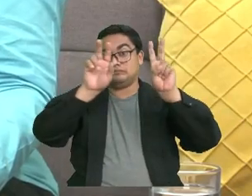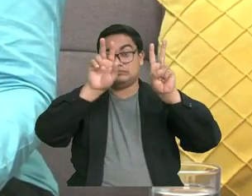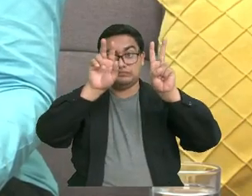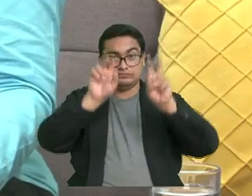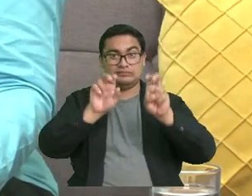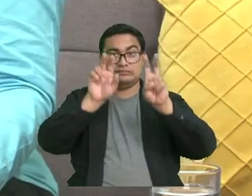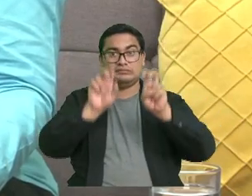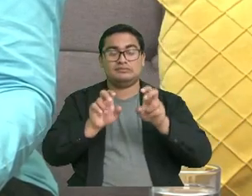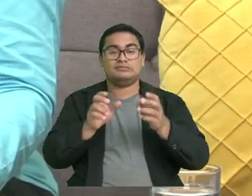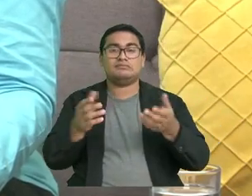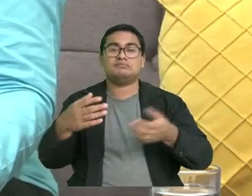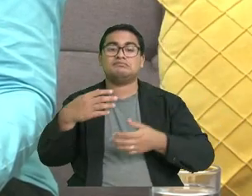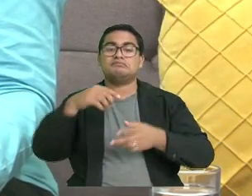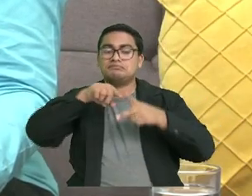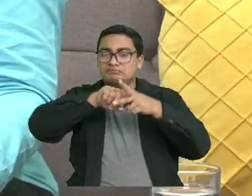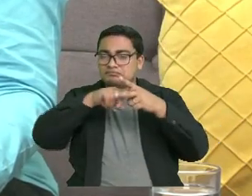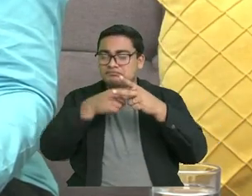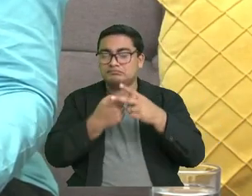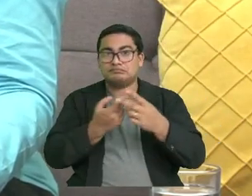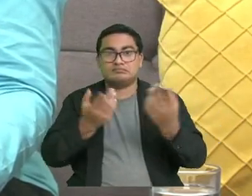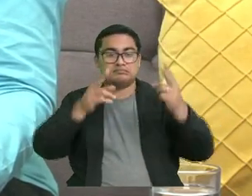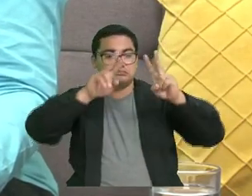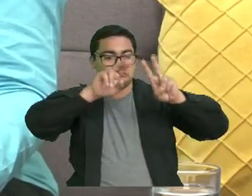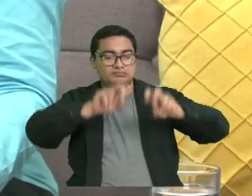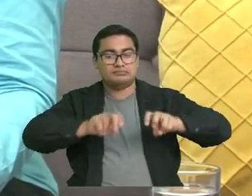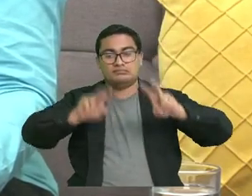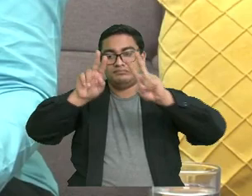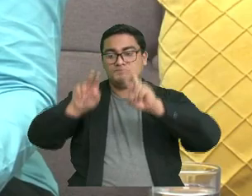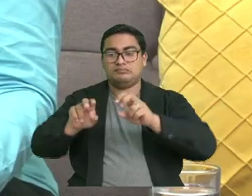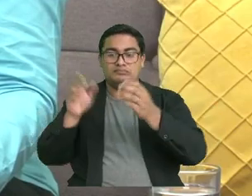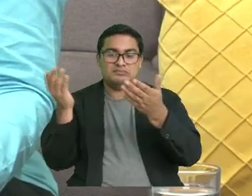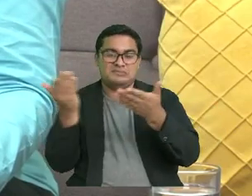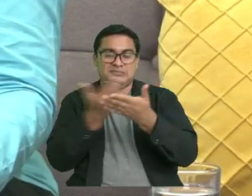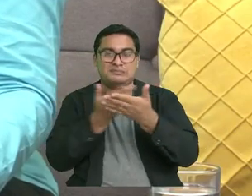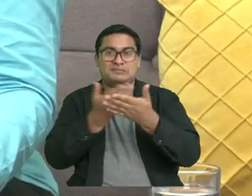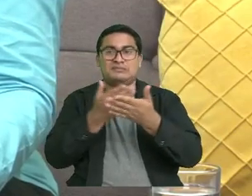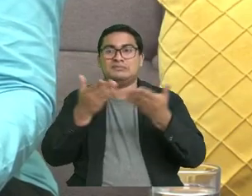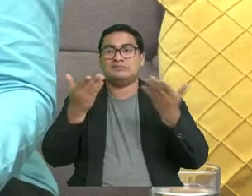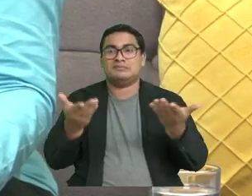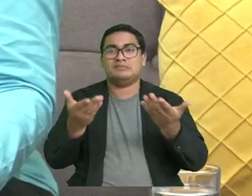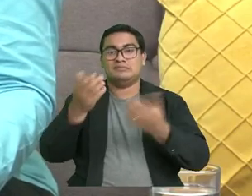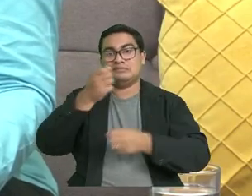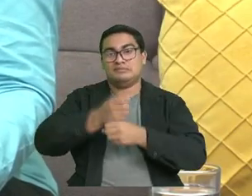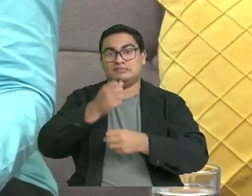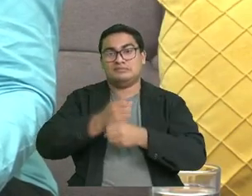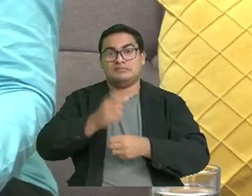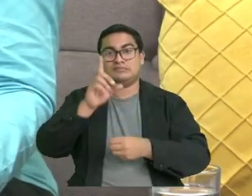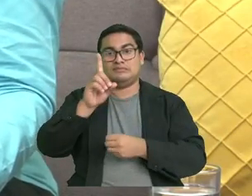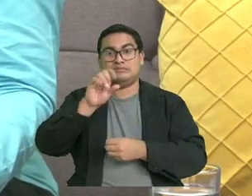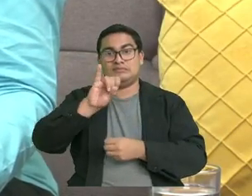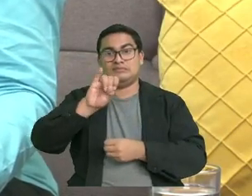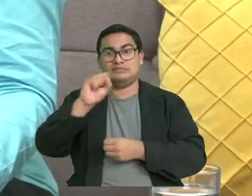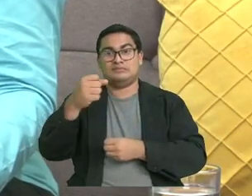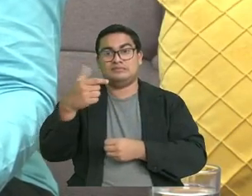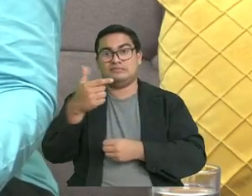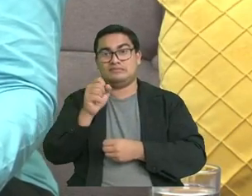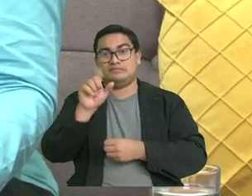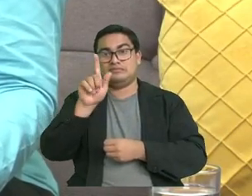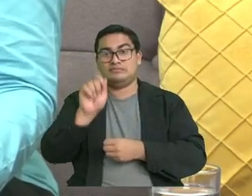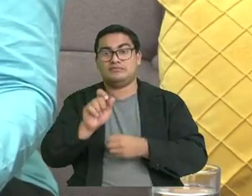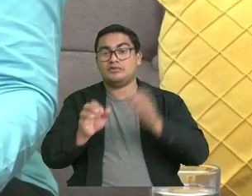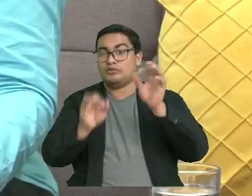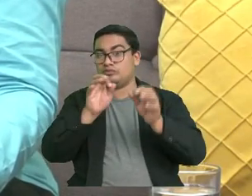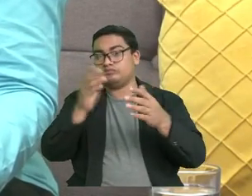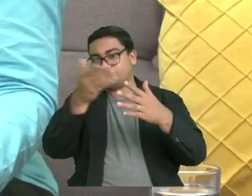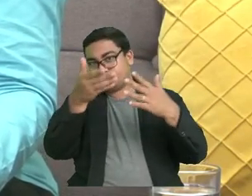inicio al análisis, al estudio, para elaborar nuestro digesto jurídico. Sí, sí.